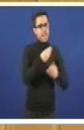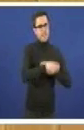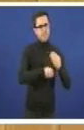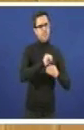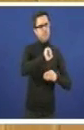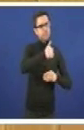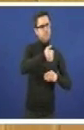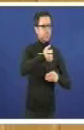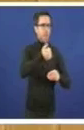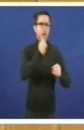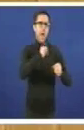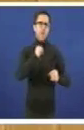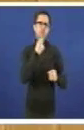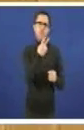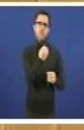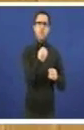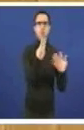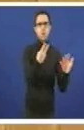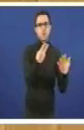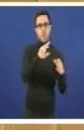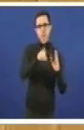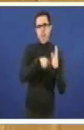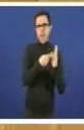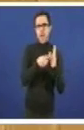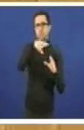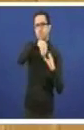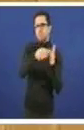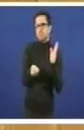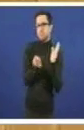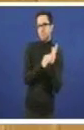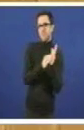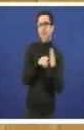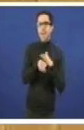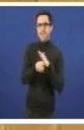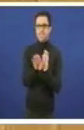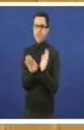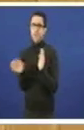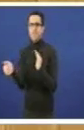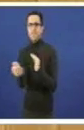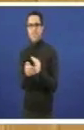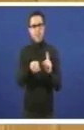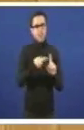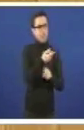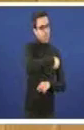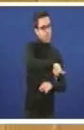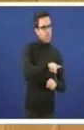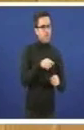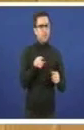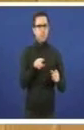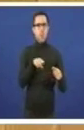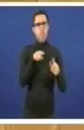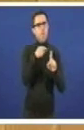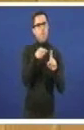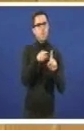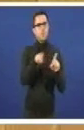recolha a xestión indirecta que vostedes aplicaron a xestión indirecta durante todos eses anos que estiveron vostedes no goberno